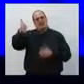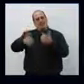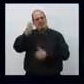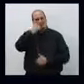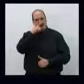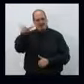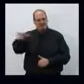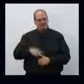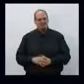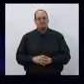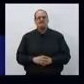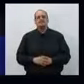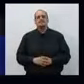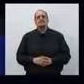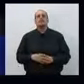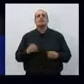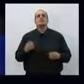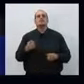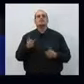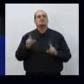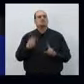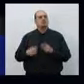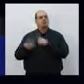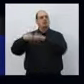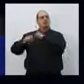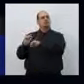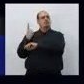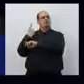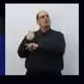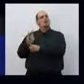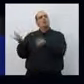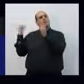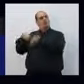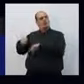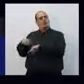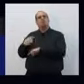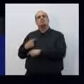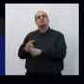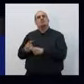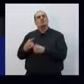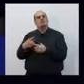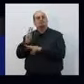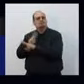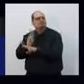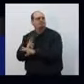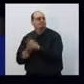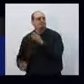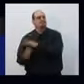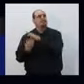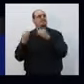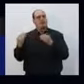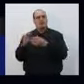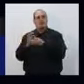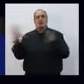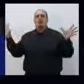macri vuelvo al principio creo que lo más importante a defender en la libertad si no hay